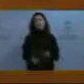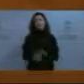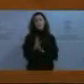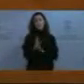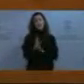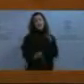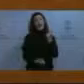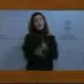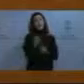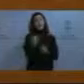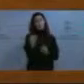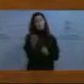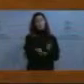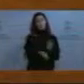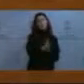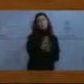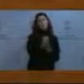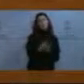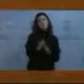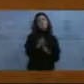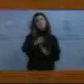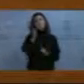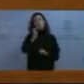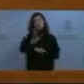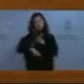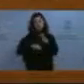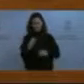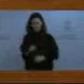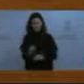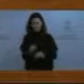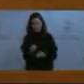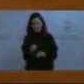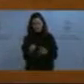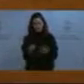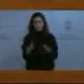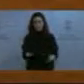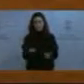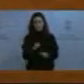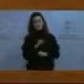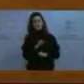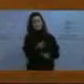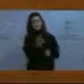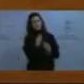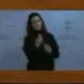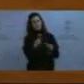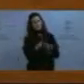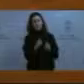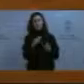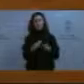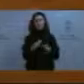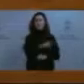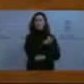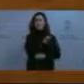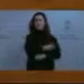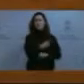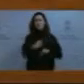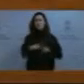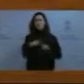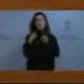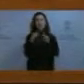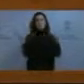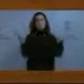mantener, cosas que no, y cosas que habrá que cambiar, como espero explicarle después. Pero espero que no me cuente usted aquí de políticas deportivas, cosas que no tienen